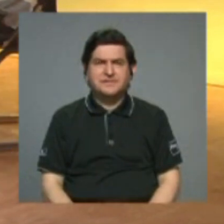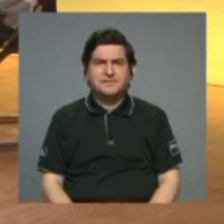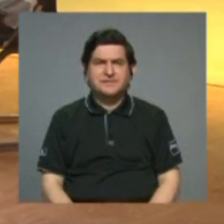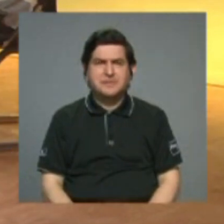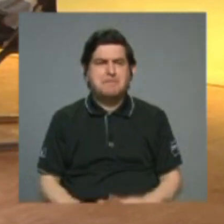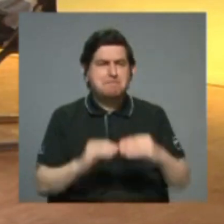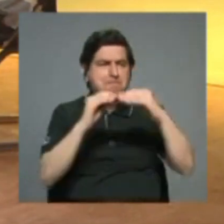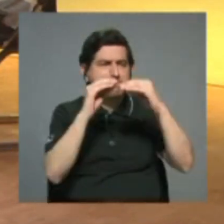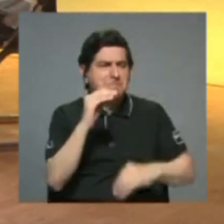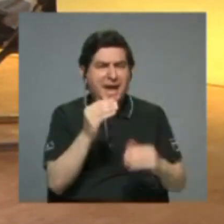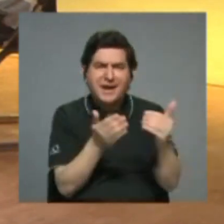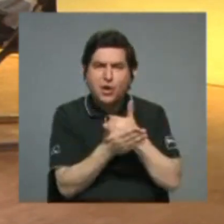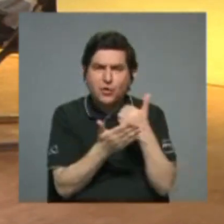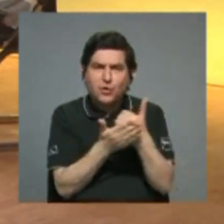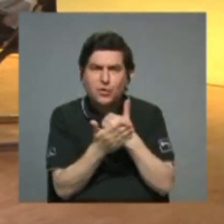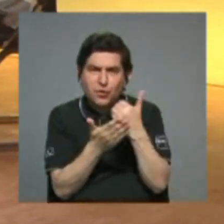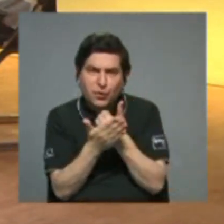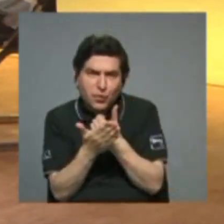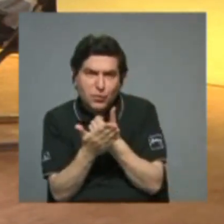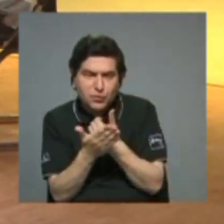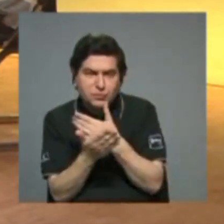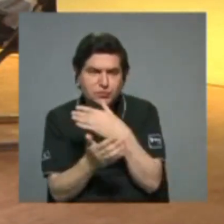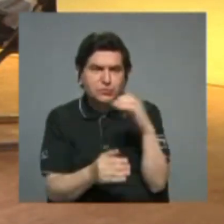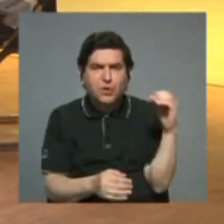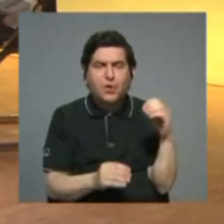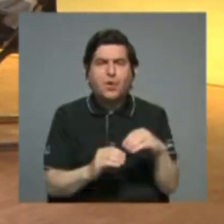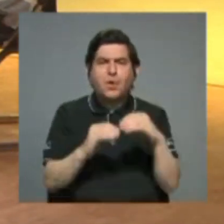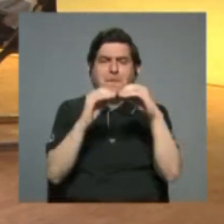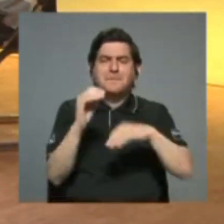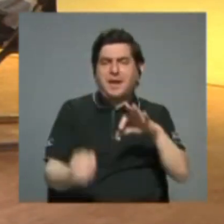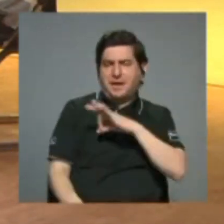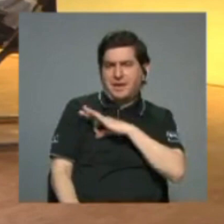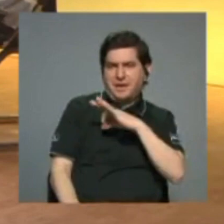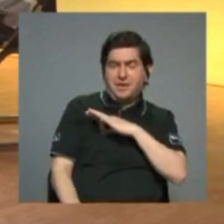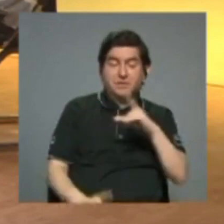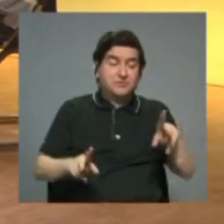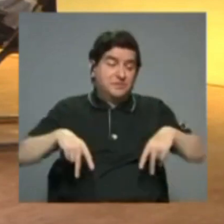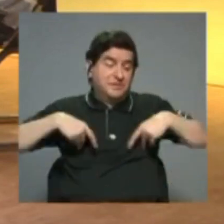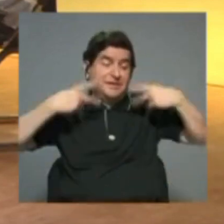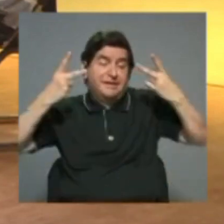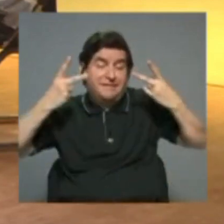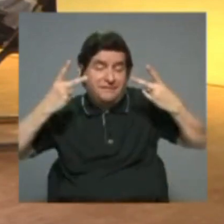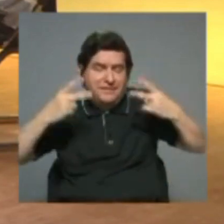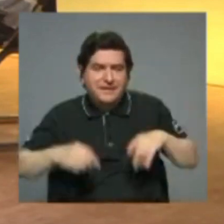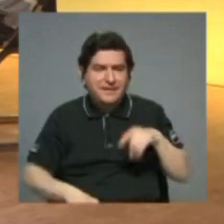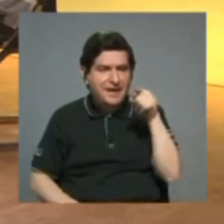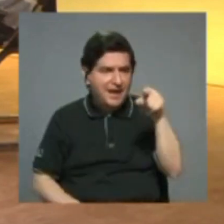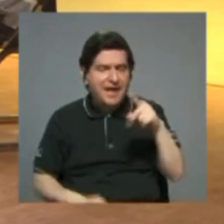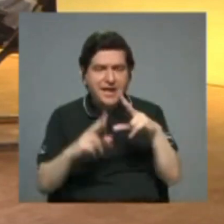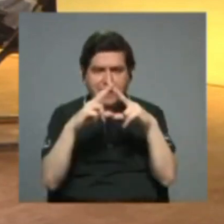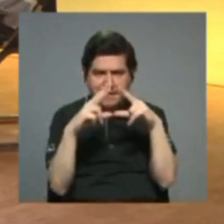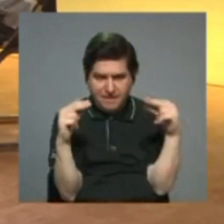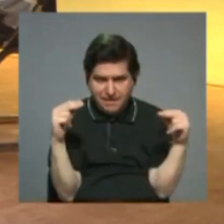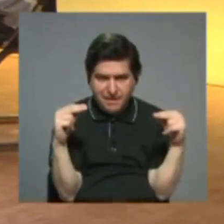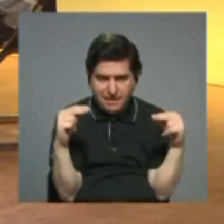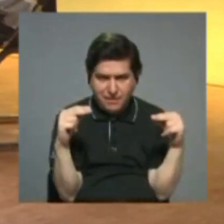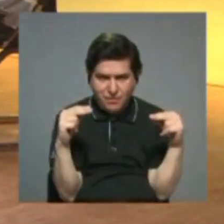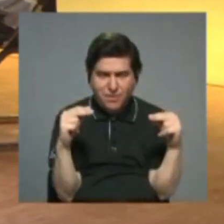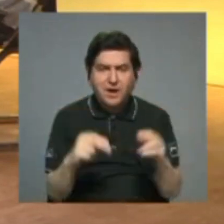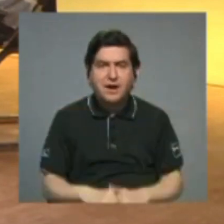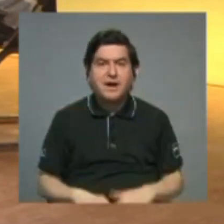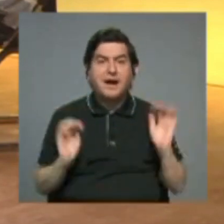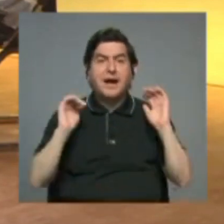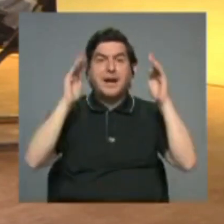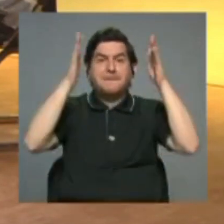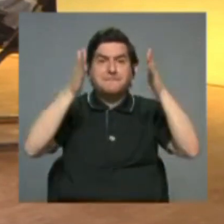con menos recursos o menos favorecidas por la vida en Nicaragua, es los